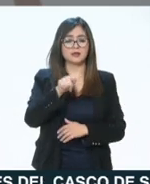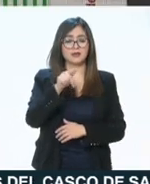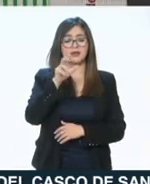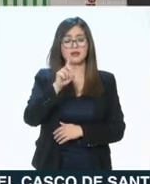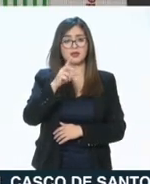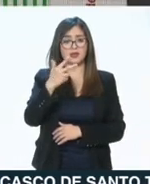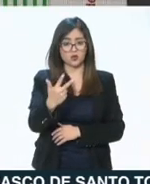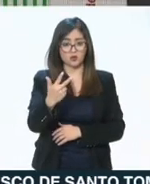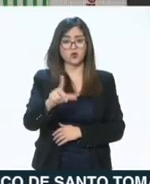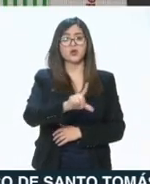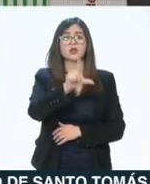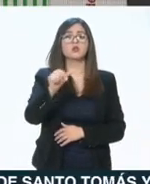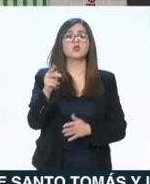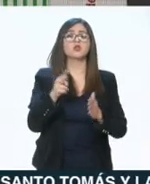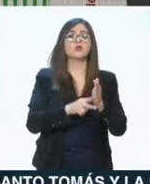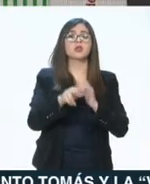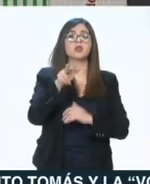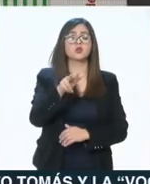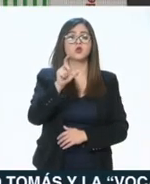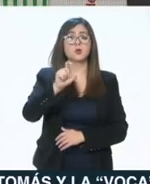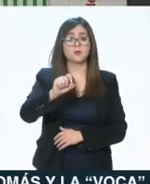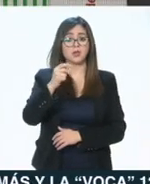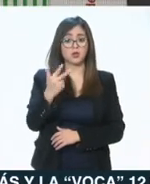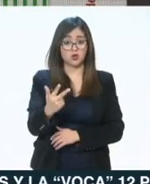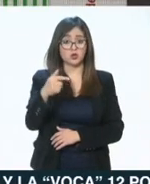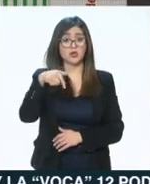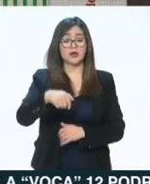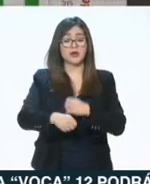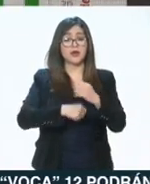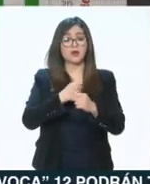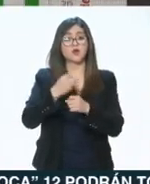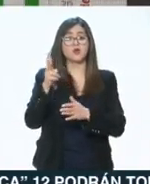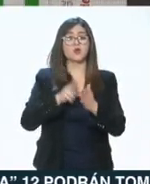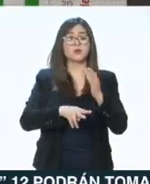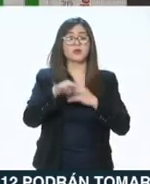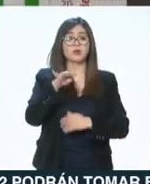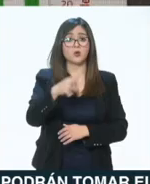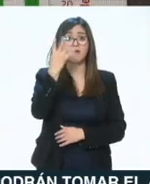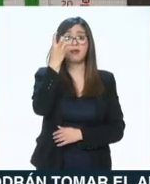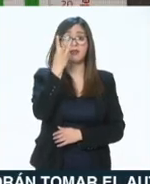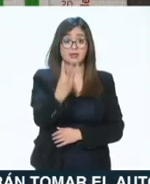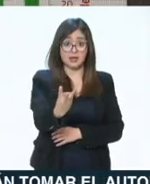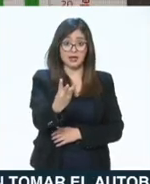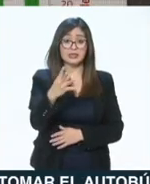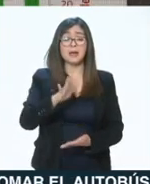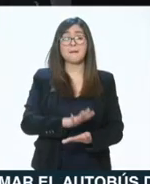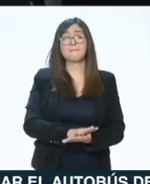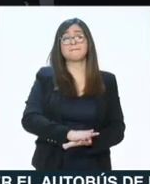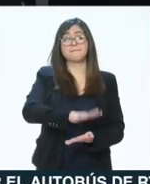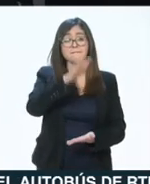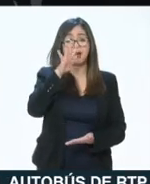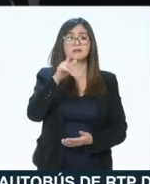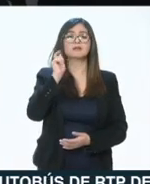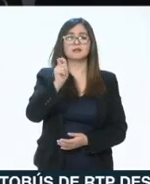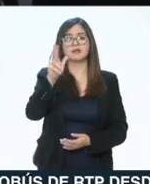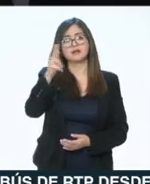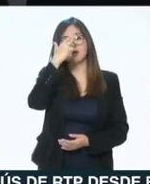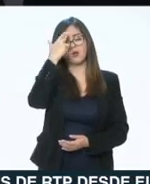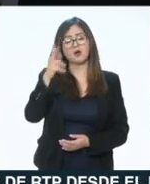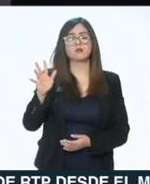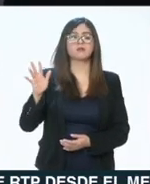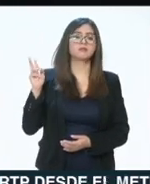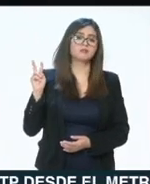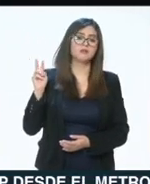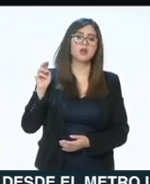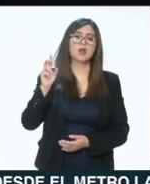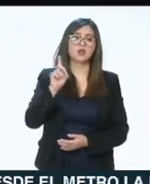en 2018 28 y este 2019 van 3. La de mayor afectación, la ocurrida el pasado 18